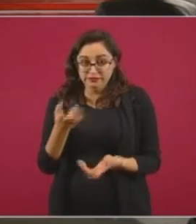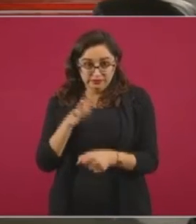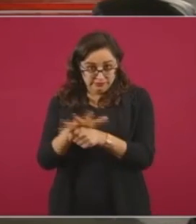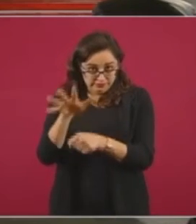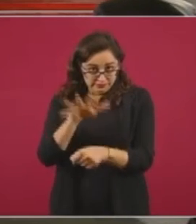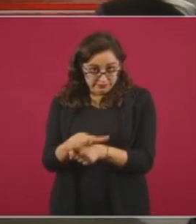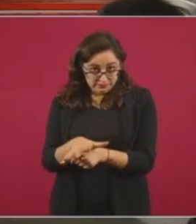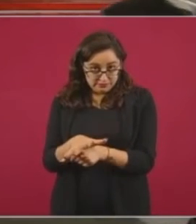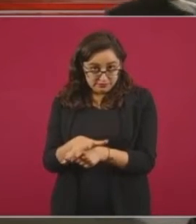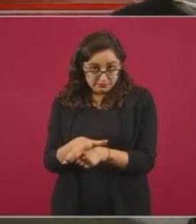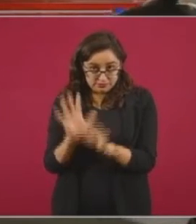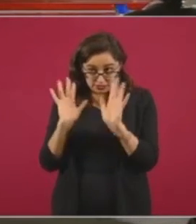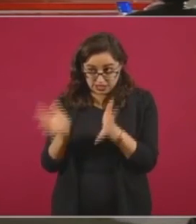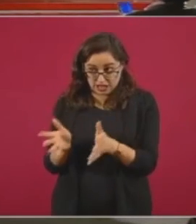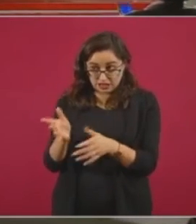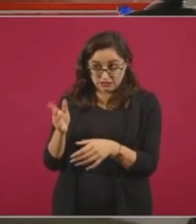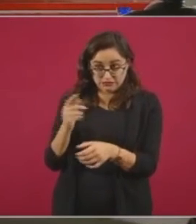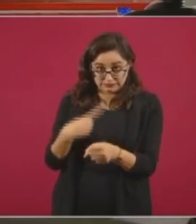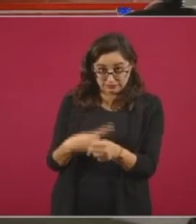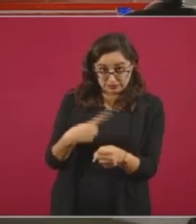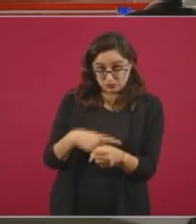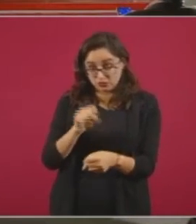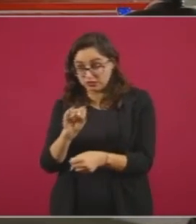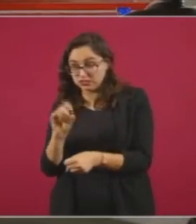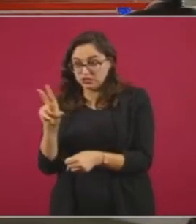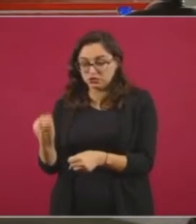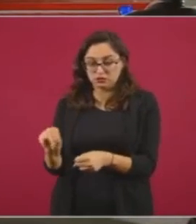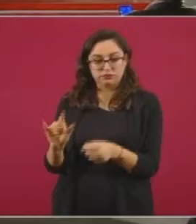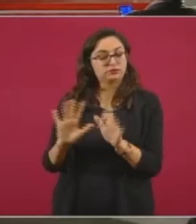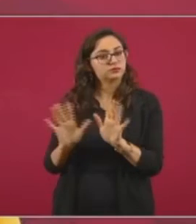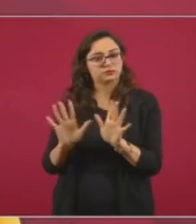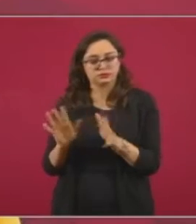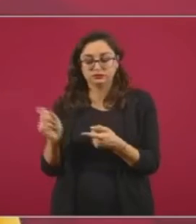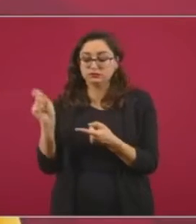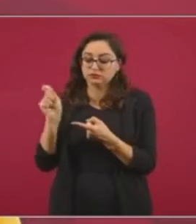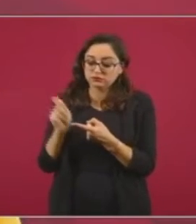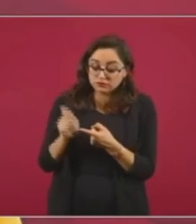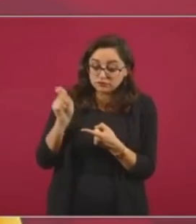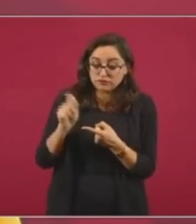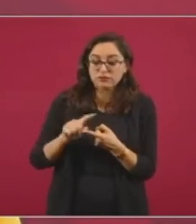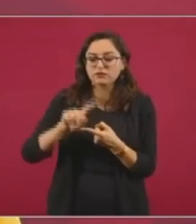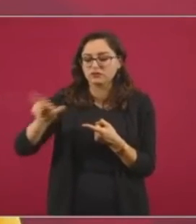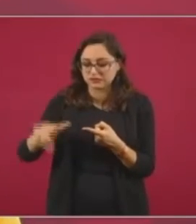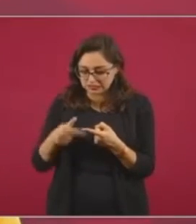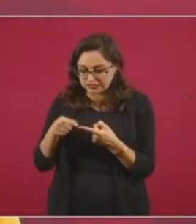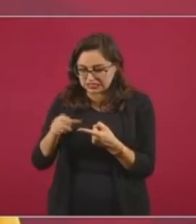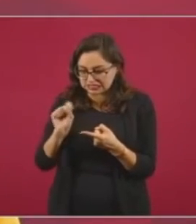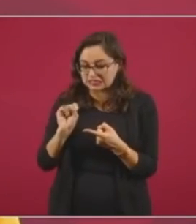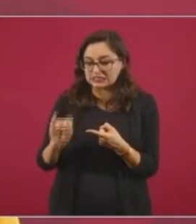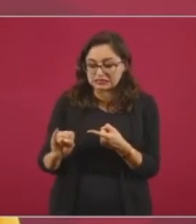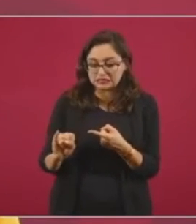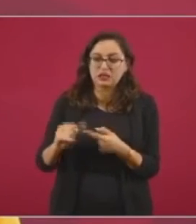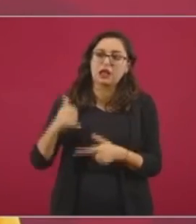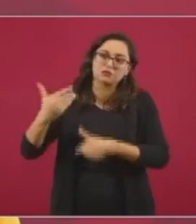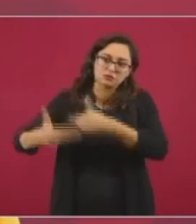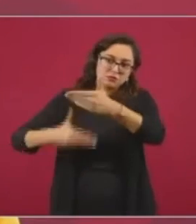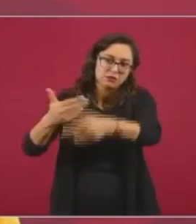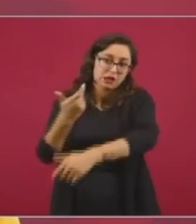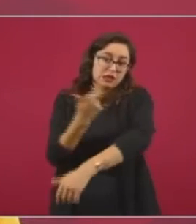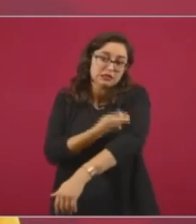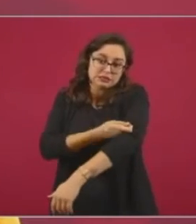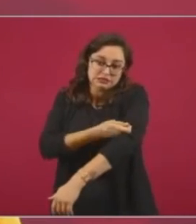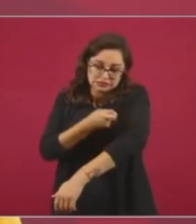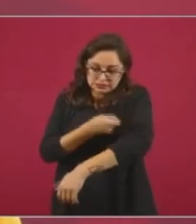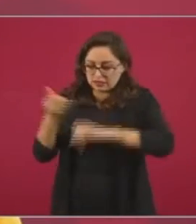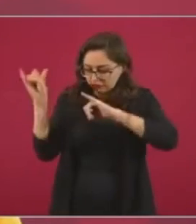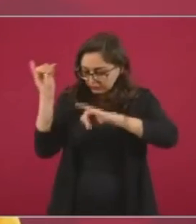para establecer un diagnóstico. Un resultado positivo seguiría requiriendo una combinación de pruebas de laboratorio para confirmar